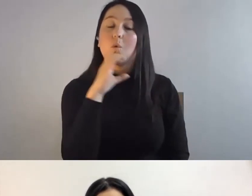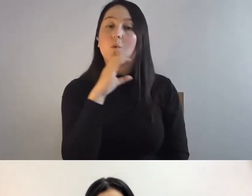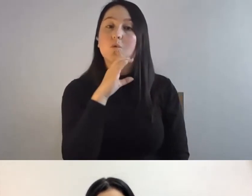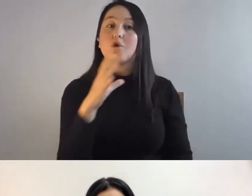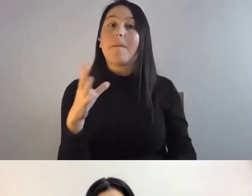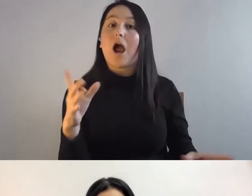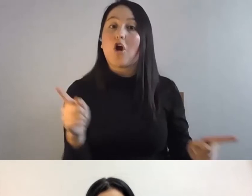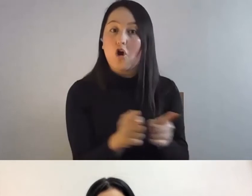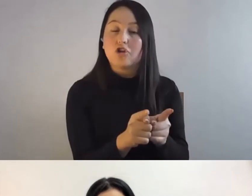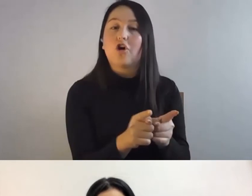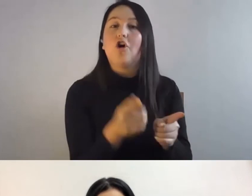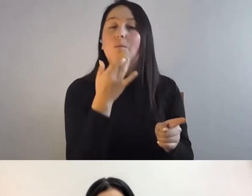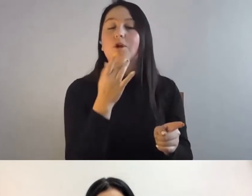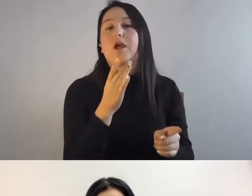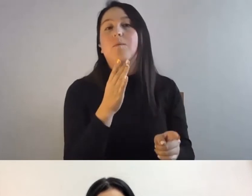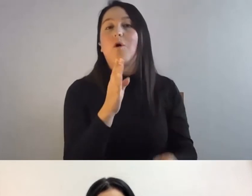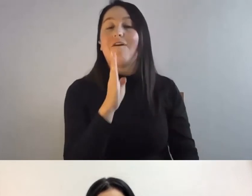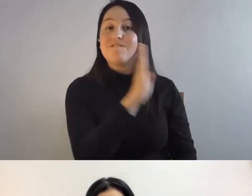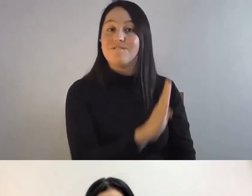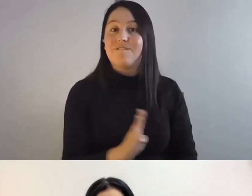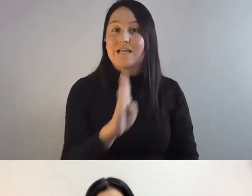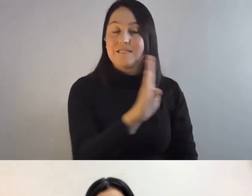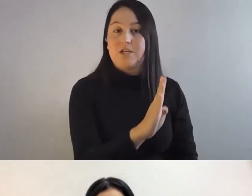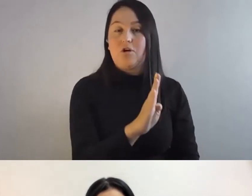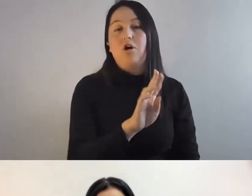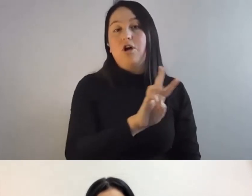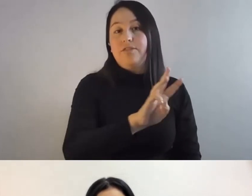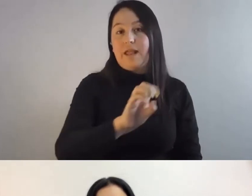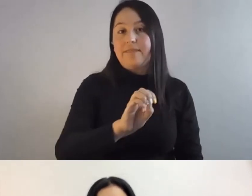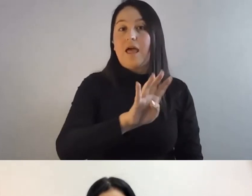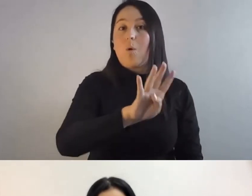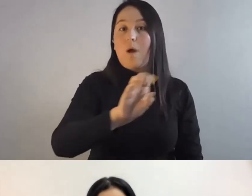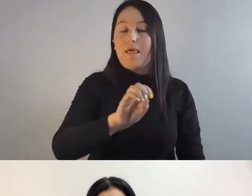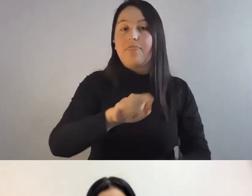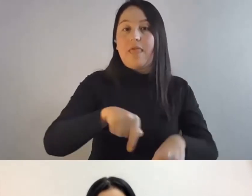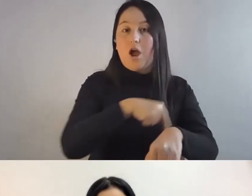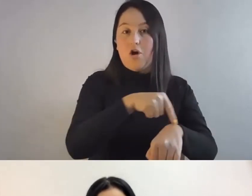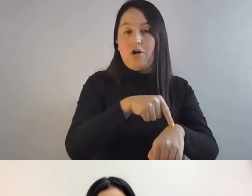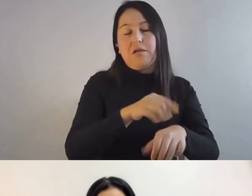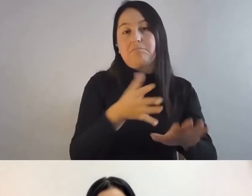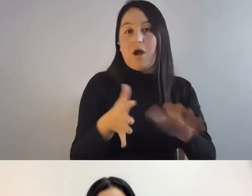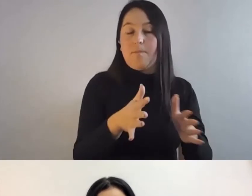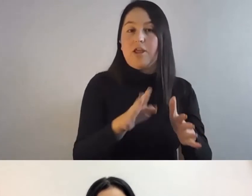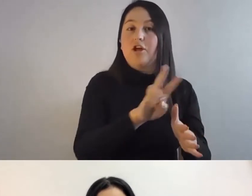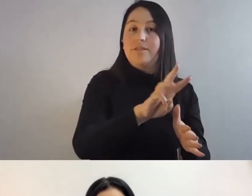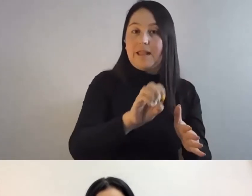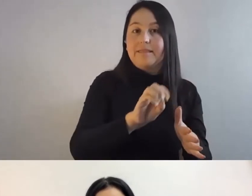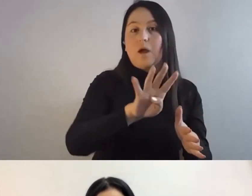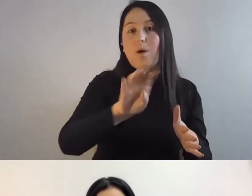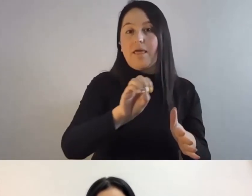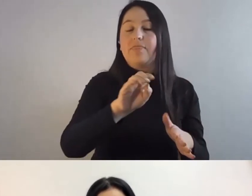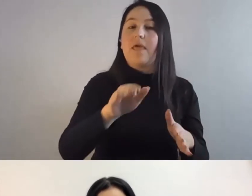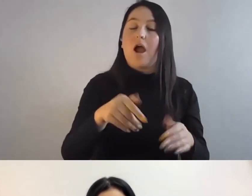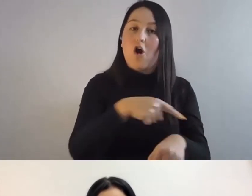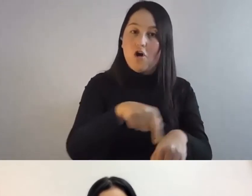de lengua de señas son unas 30 horas, 40 horas de dedicación, entre 30 y 40. Después viene el intermedio, que es más o menos la